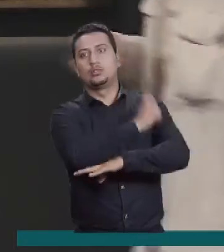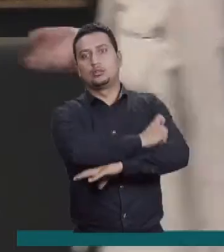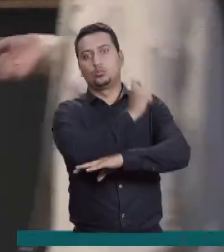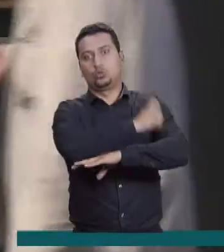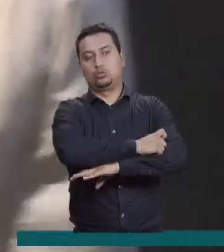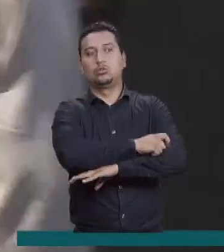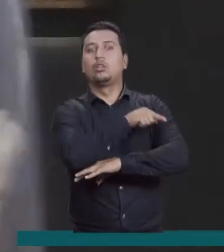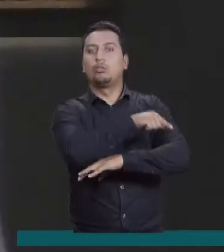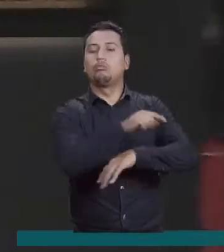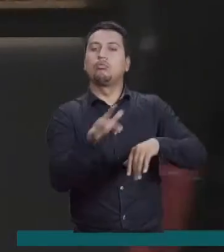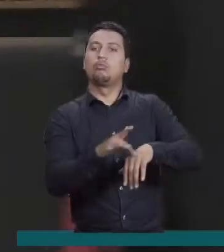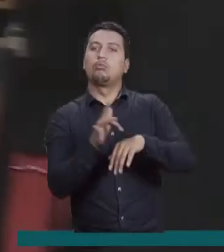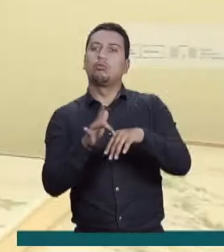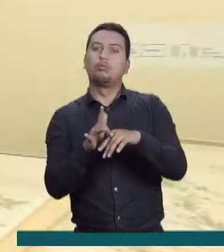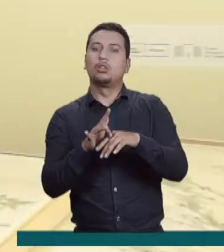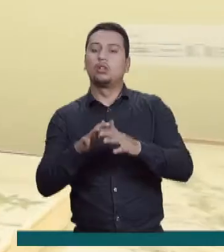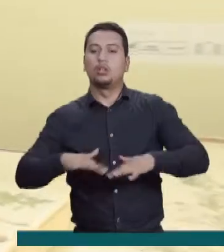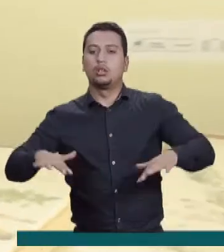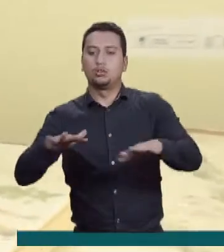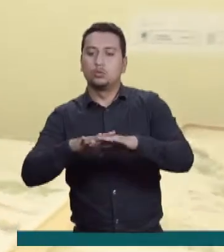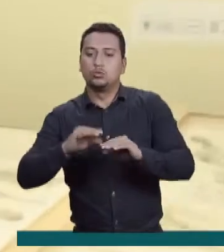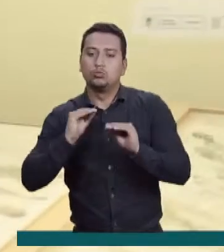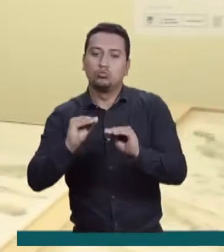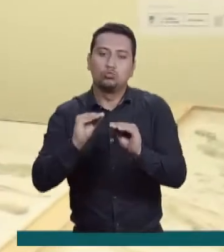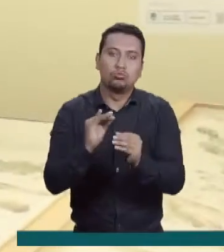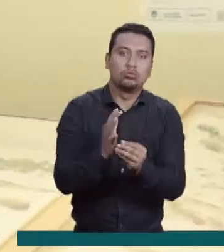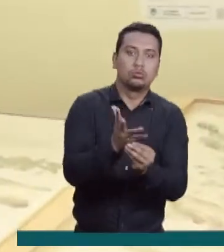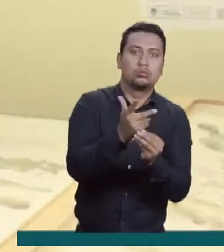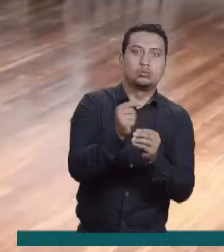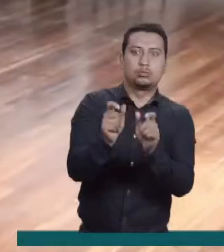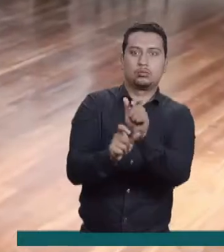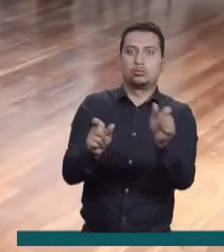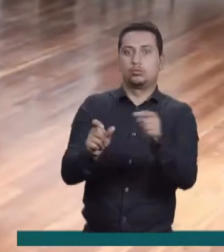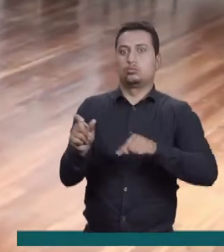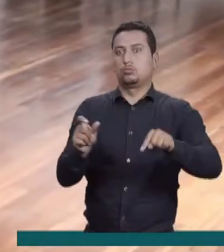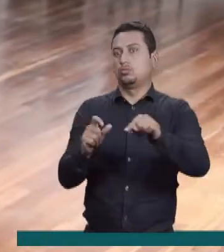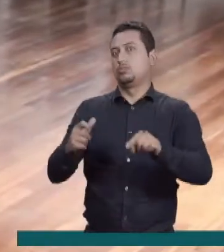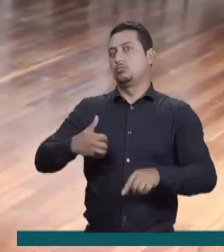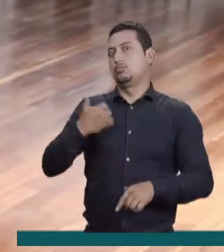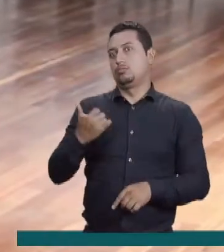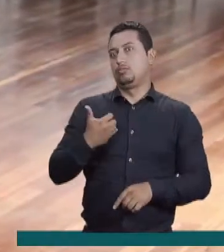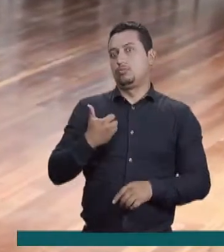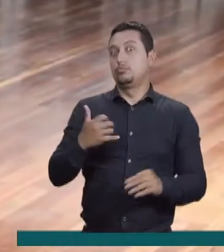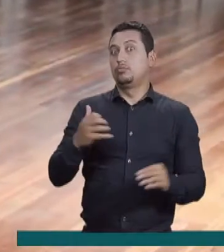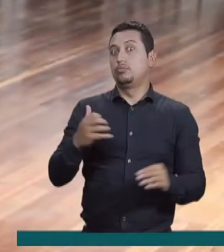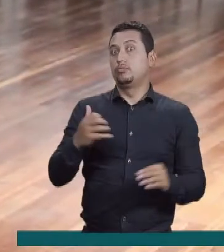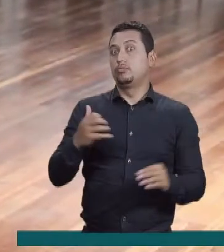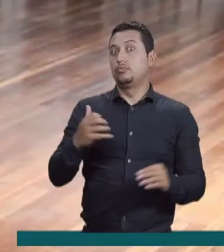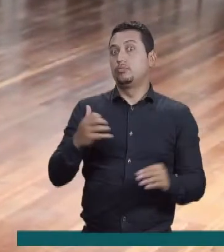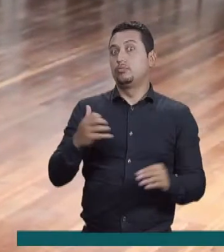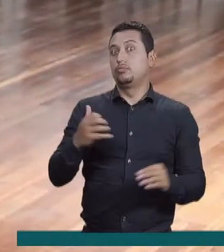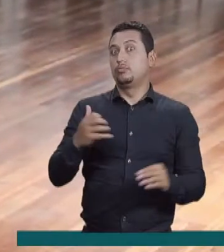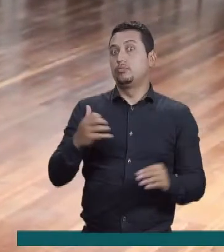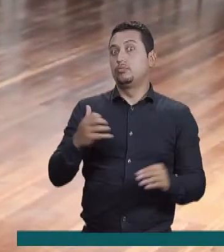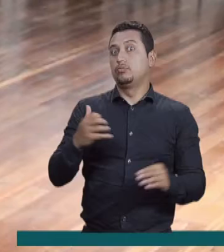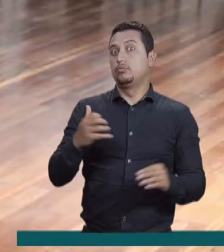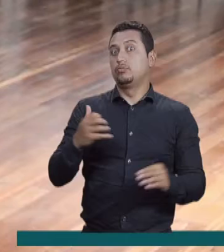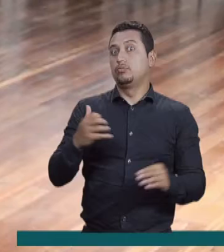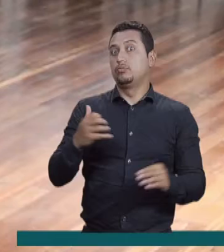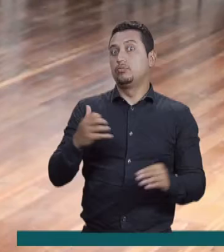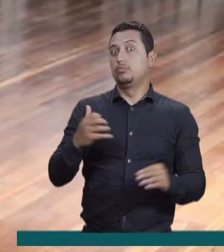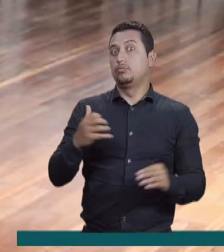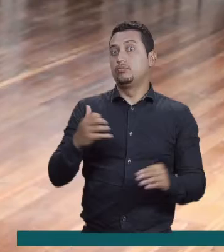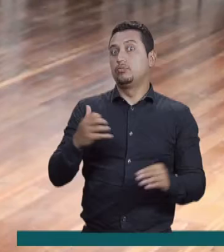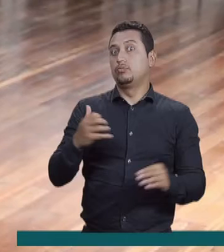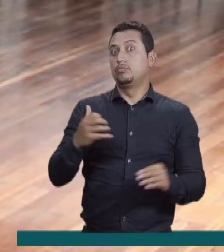promueve nuevos espacios de formación artística para los jóvenes, pero también abre una ventana para que puedan mostrar sus talentos